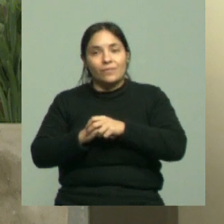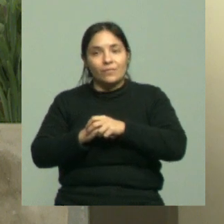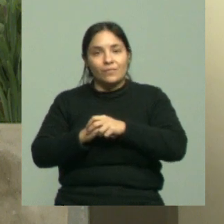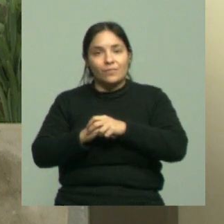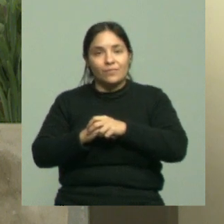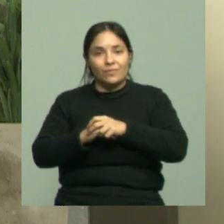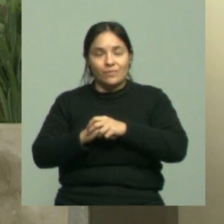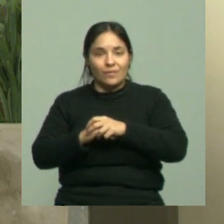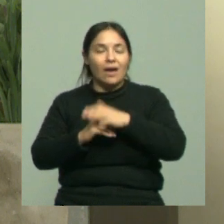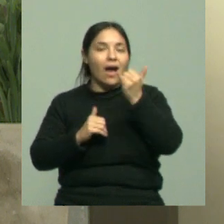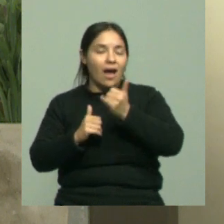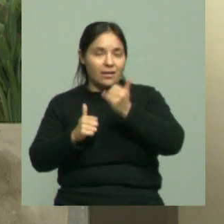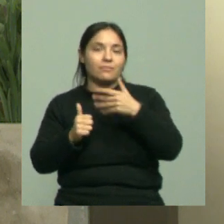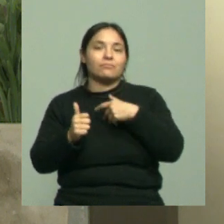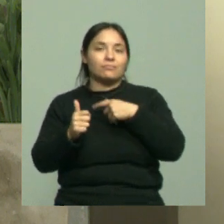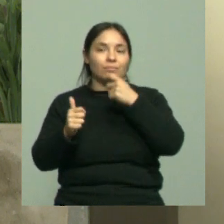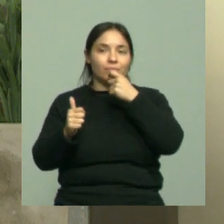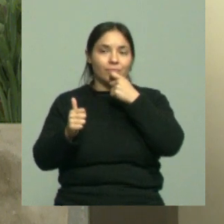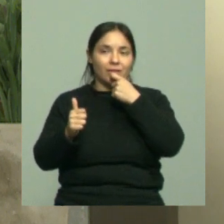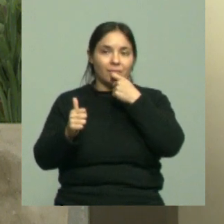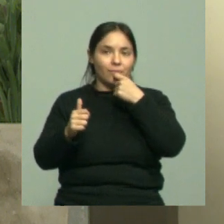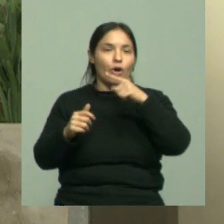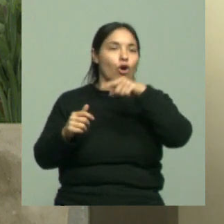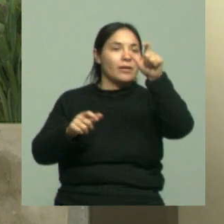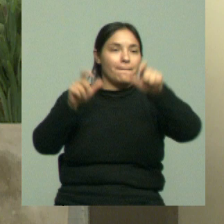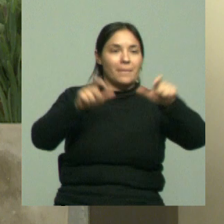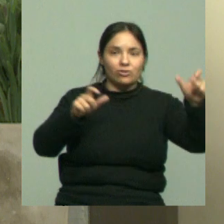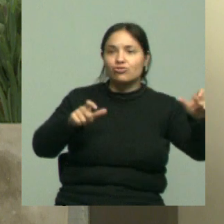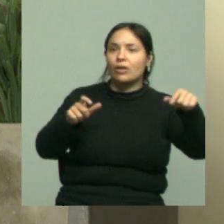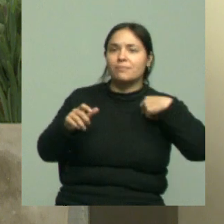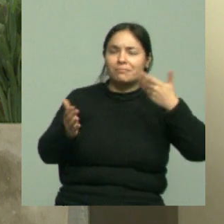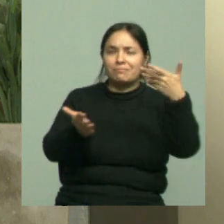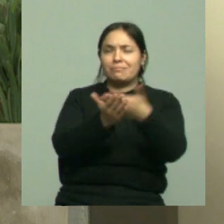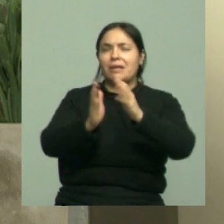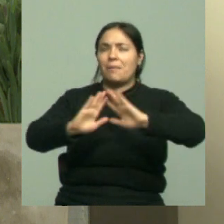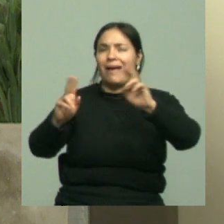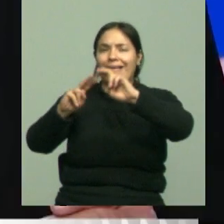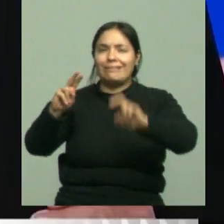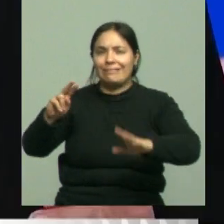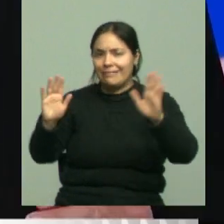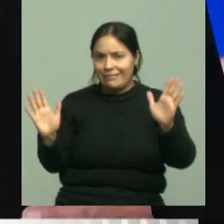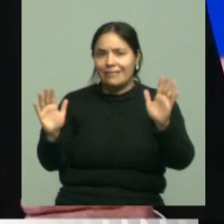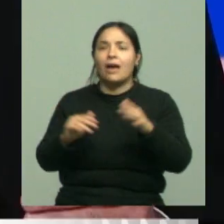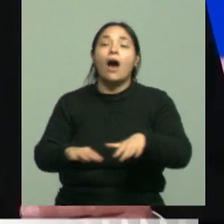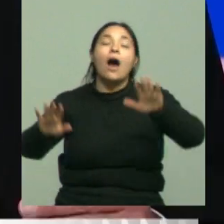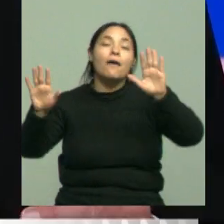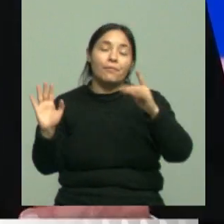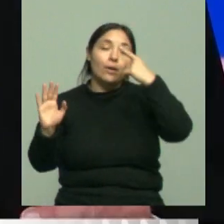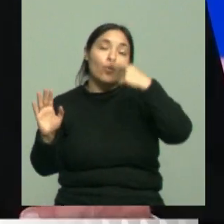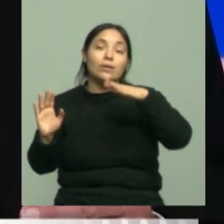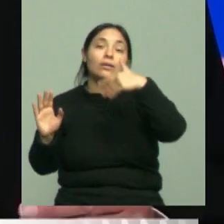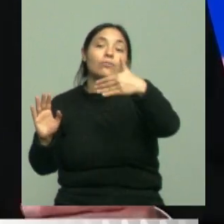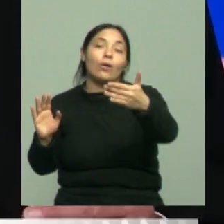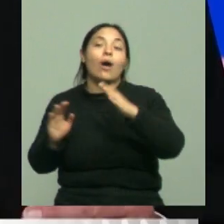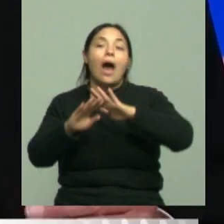los actores propios que han salido a pedirle que dé un paso al costado. Hay que ver seguramente qué termine pasando en relación a